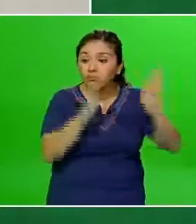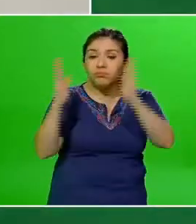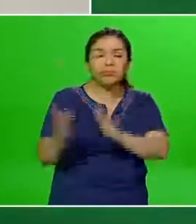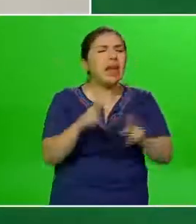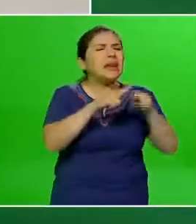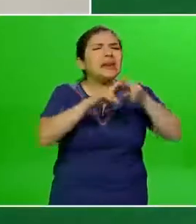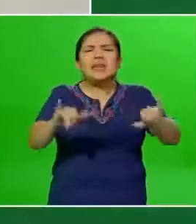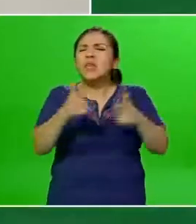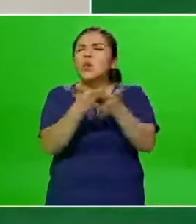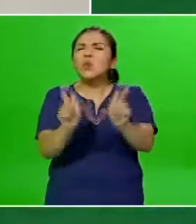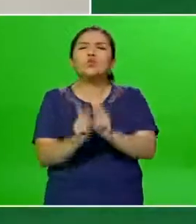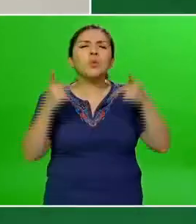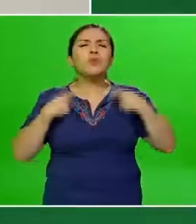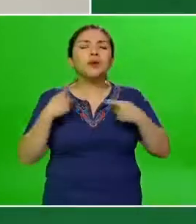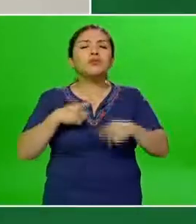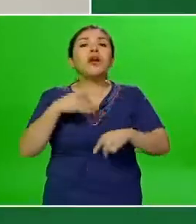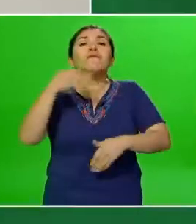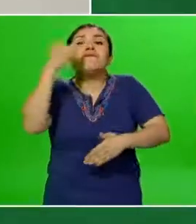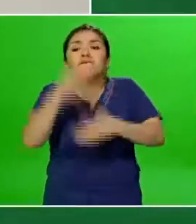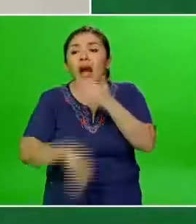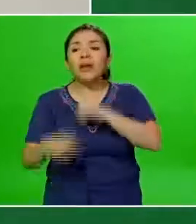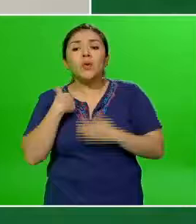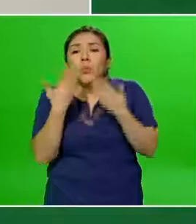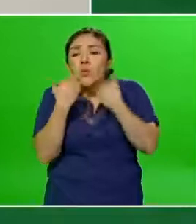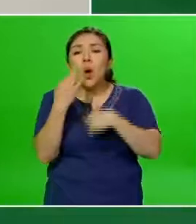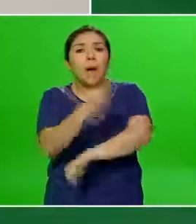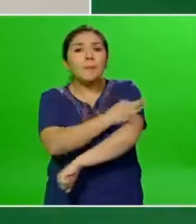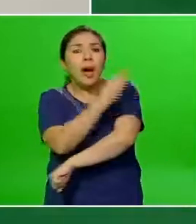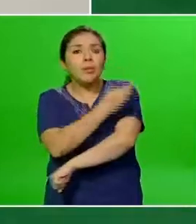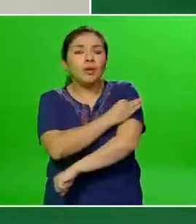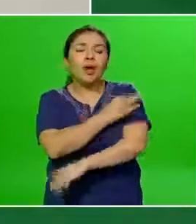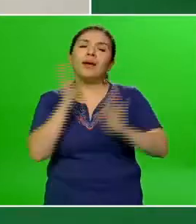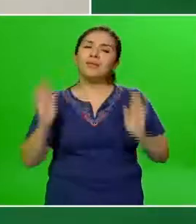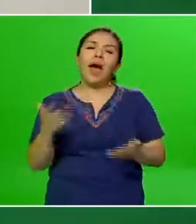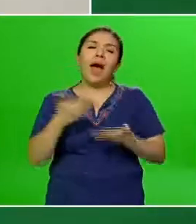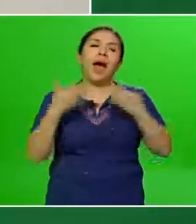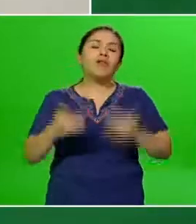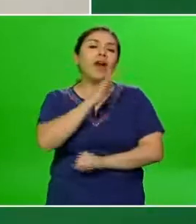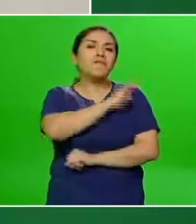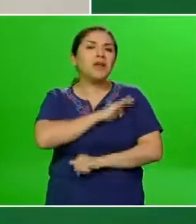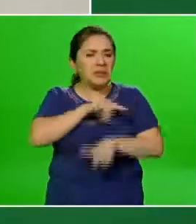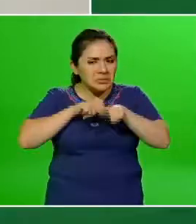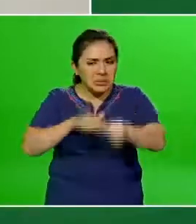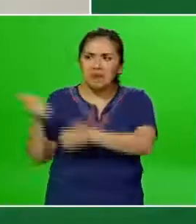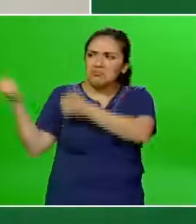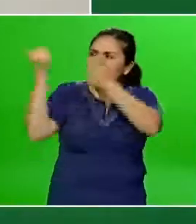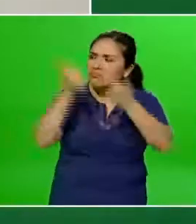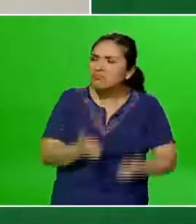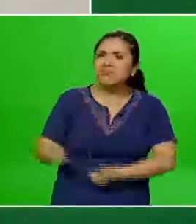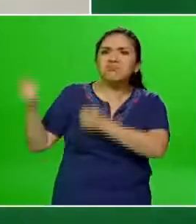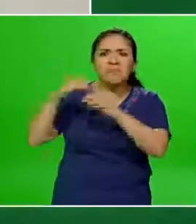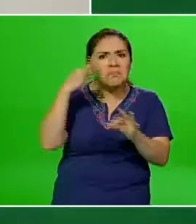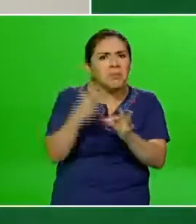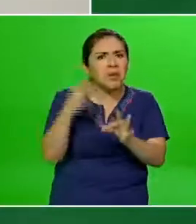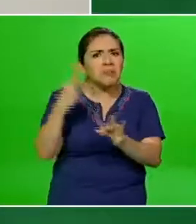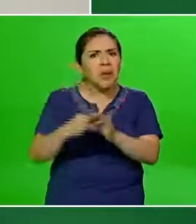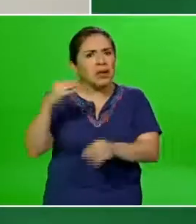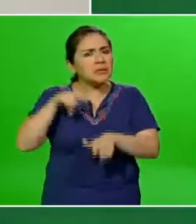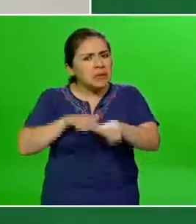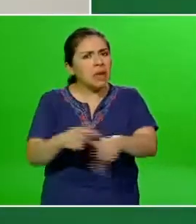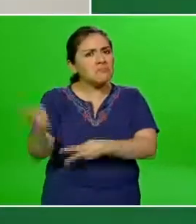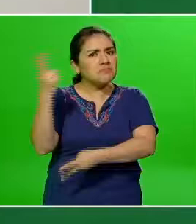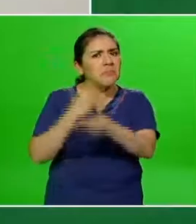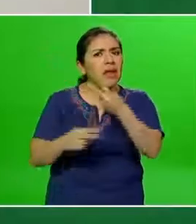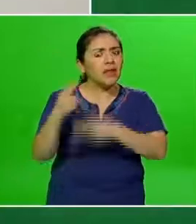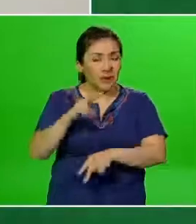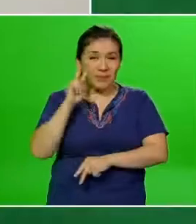con la aplicación por el hecho de no contar con la vacuna. Felizmente la vacuna ha estado llegando, ha estado arribando al país. Si vemos precisamente